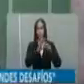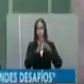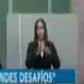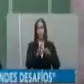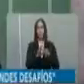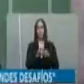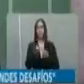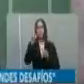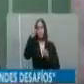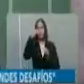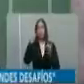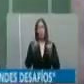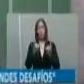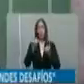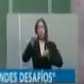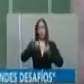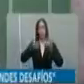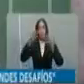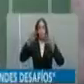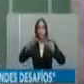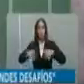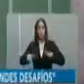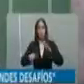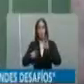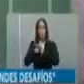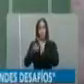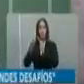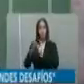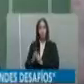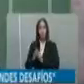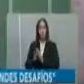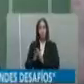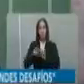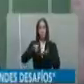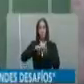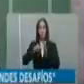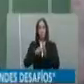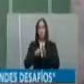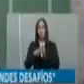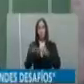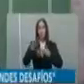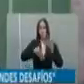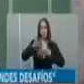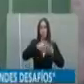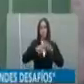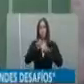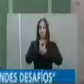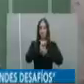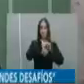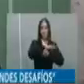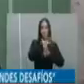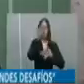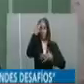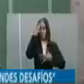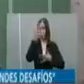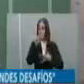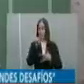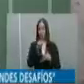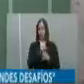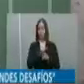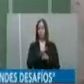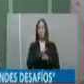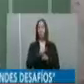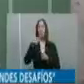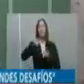nuevo presupuesto general de la Nación, fueron incluidos. 150 mil millones fueron aprobados para la causa de las